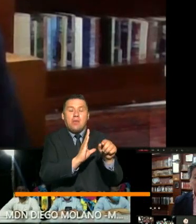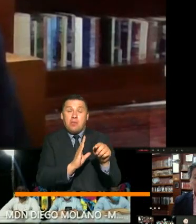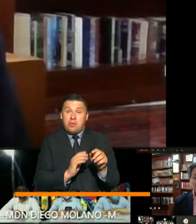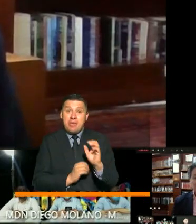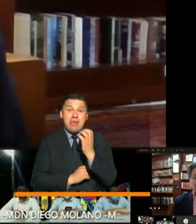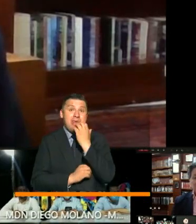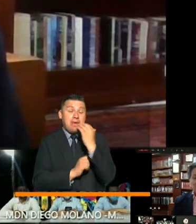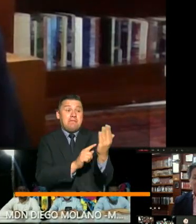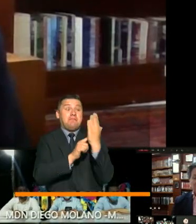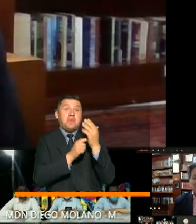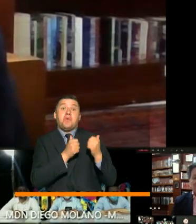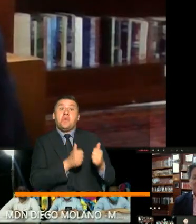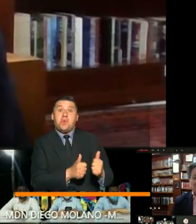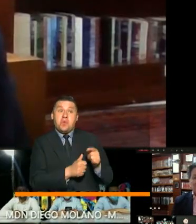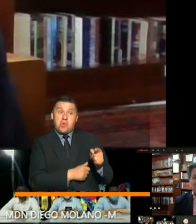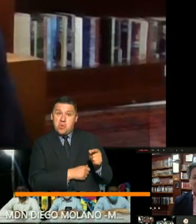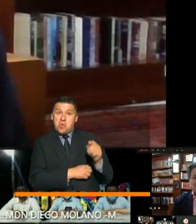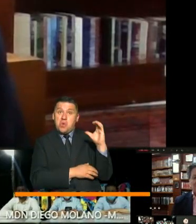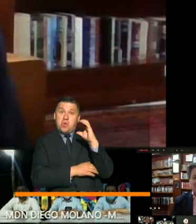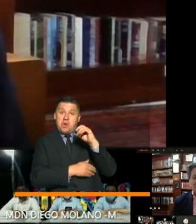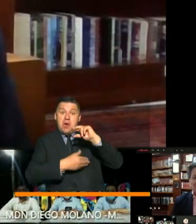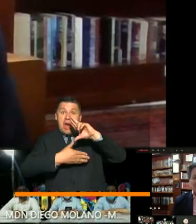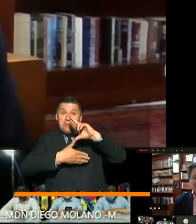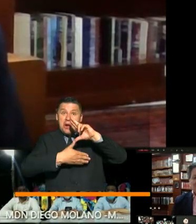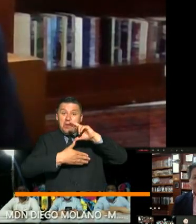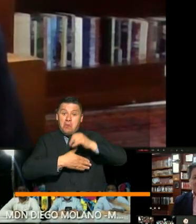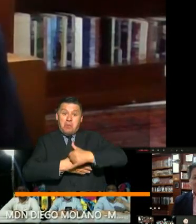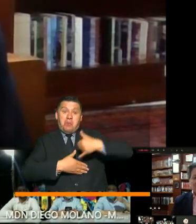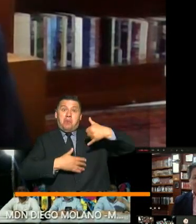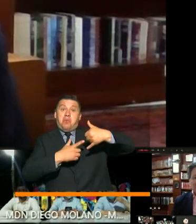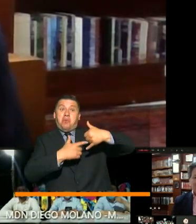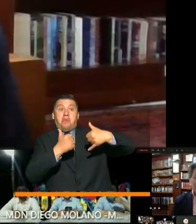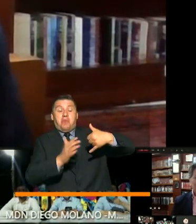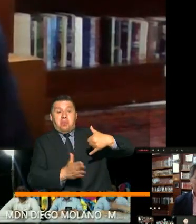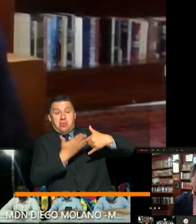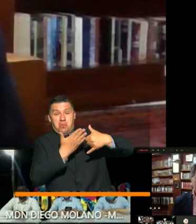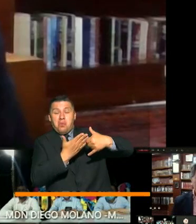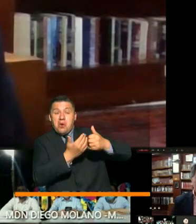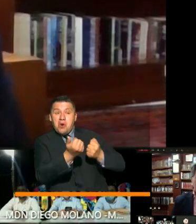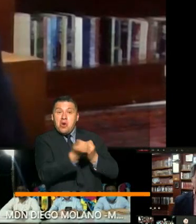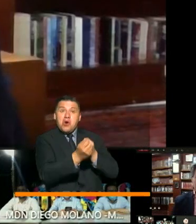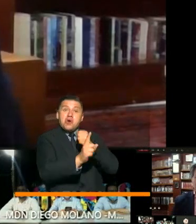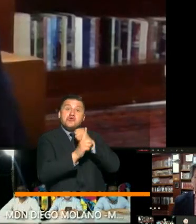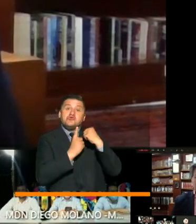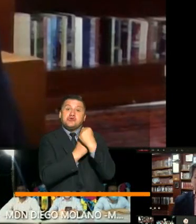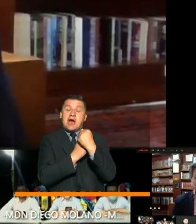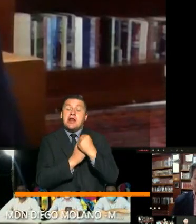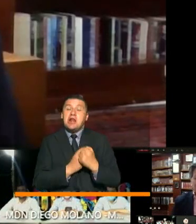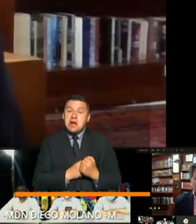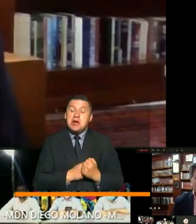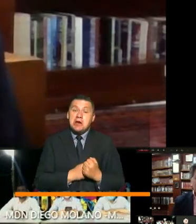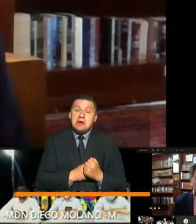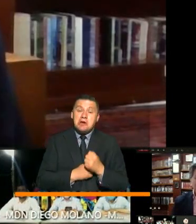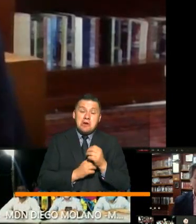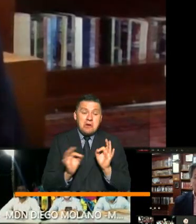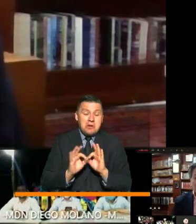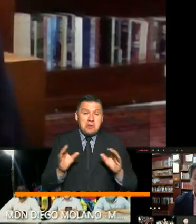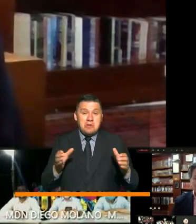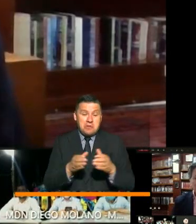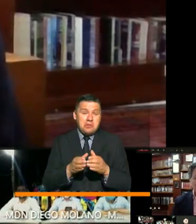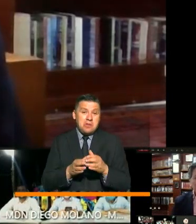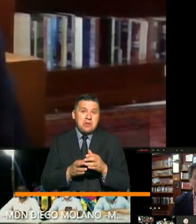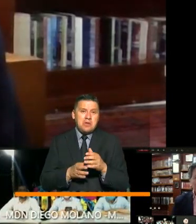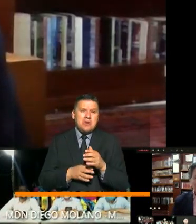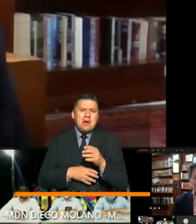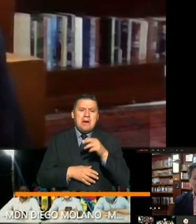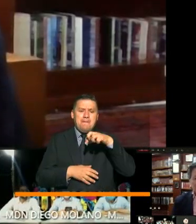son un ejemplo exitoso en toda América Latina. Y diría que, de acuerdo a estimaciones realizadas por